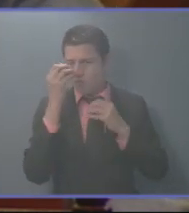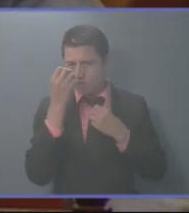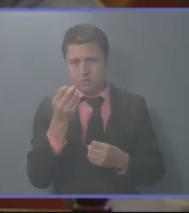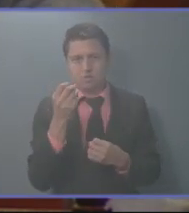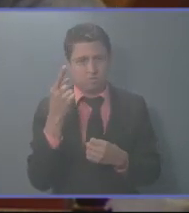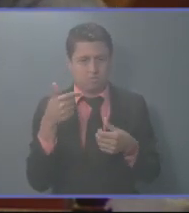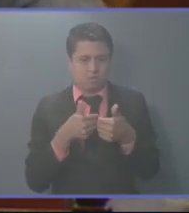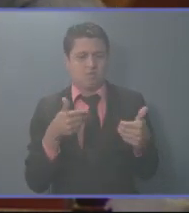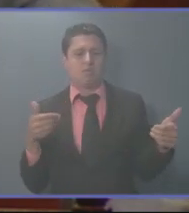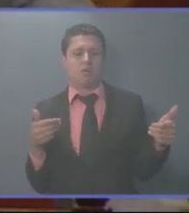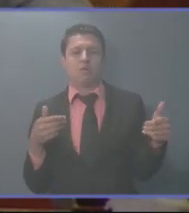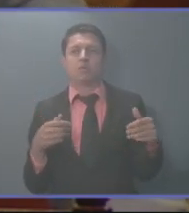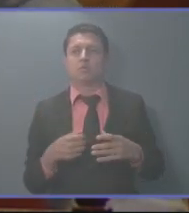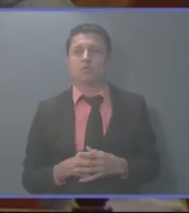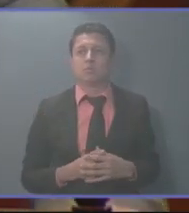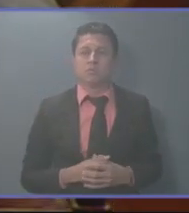mando